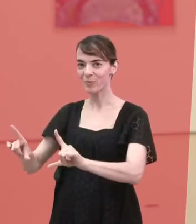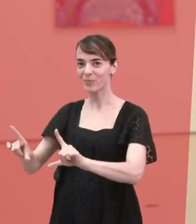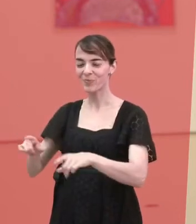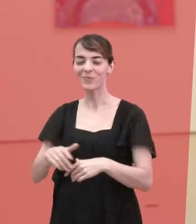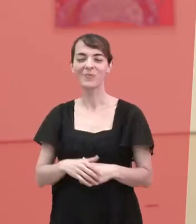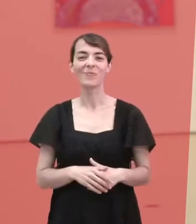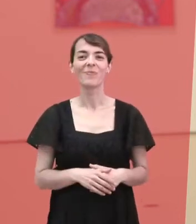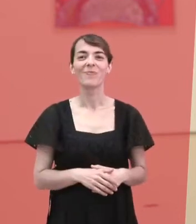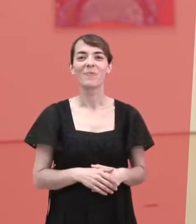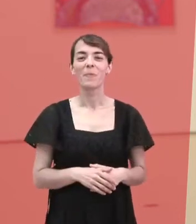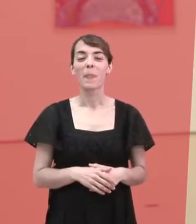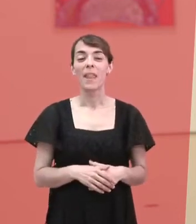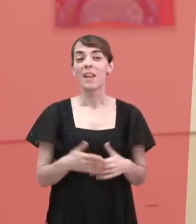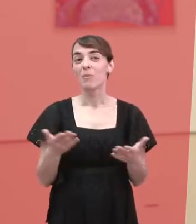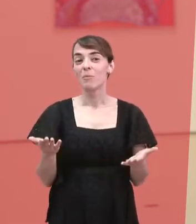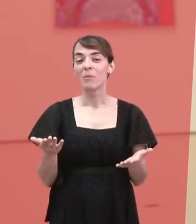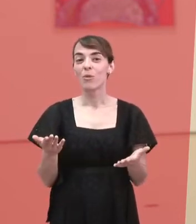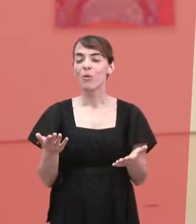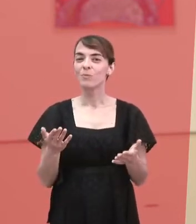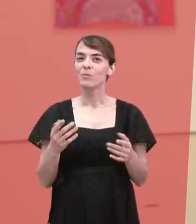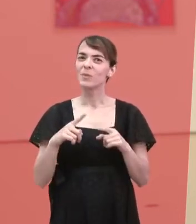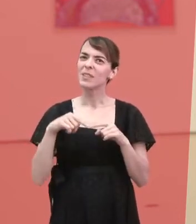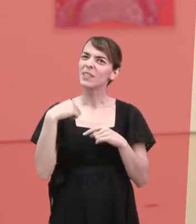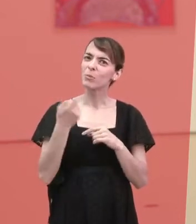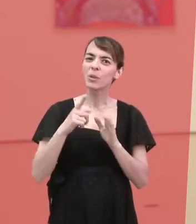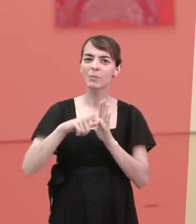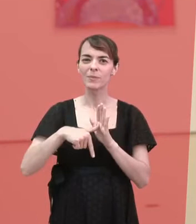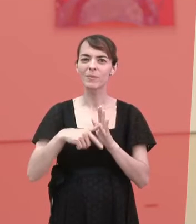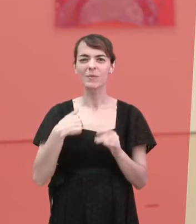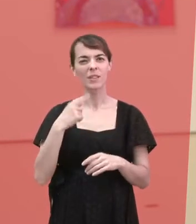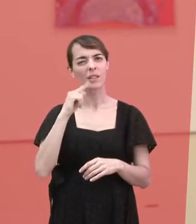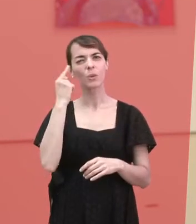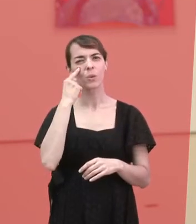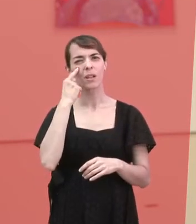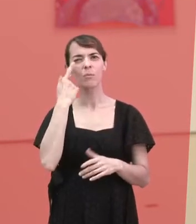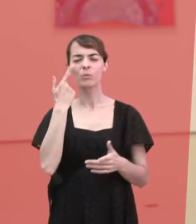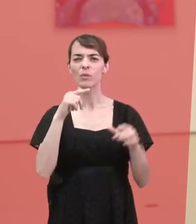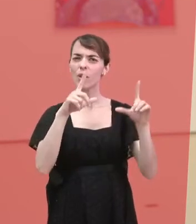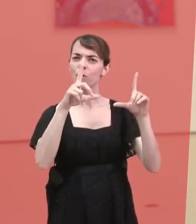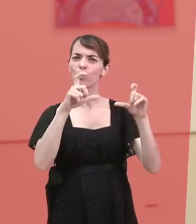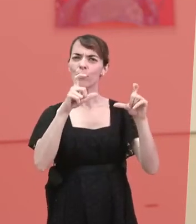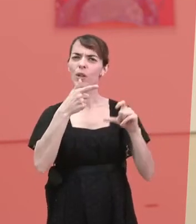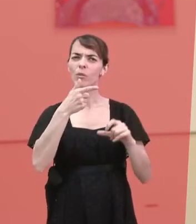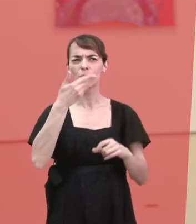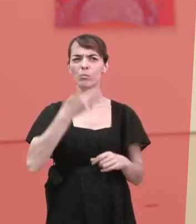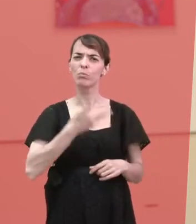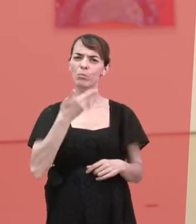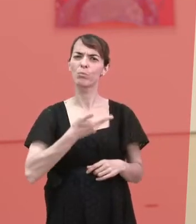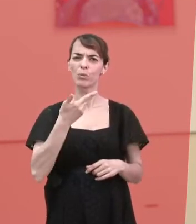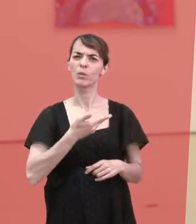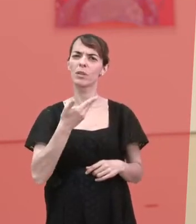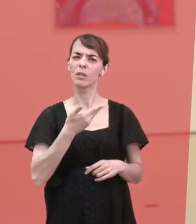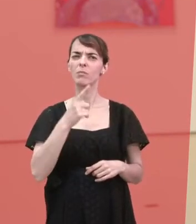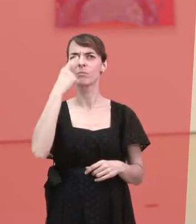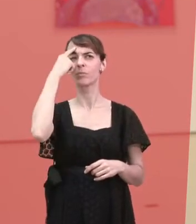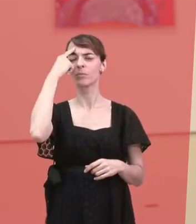de noche, ¿no? Pero más tarde ya me di cuenta de la importancia que podía tener la fotografía